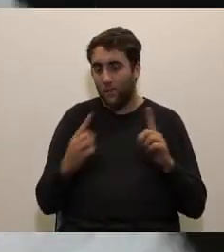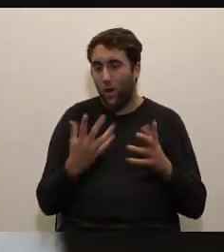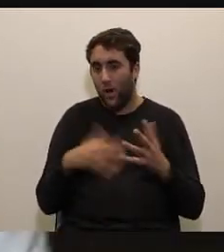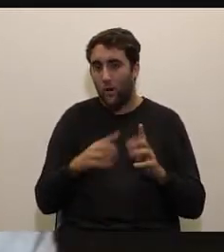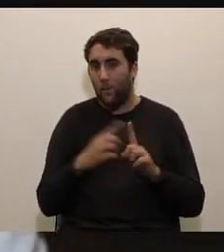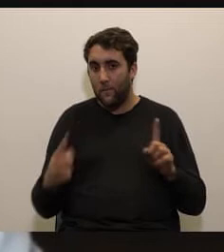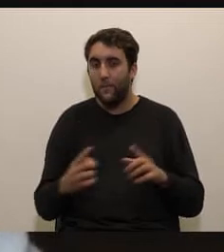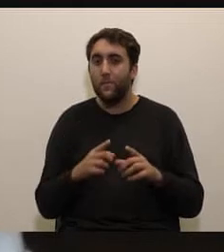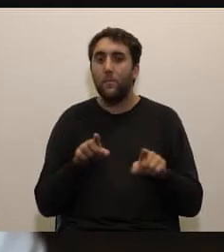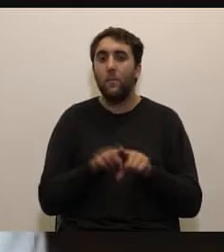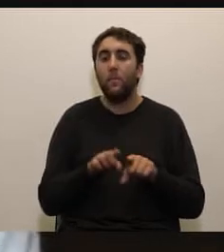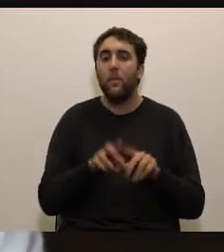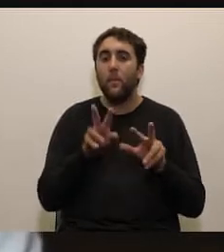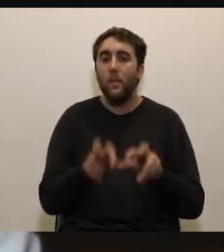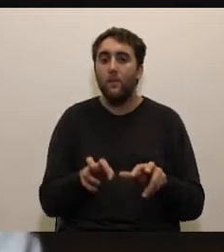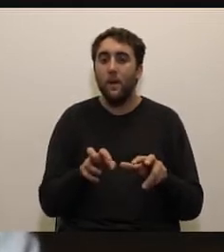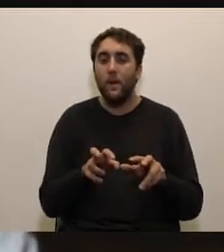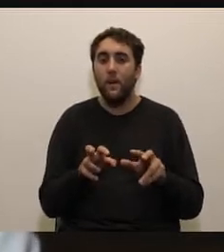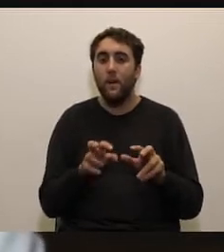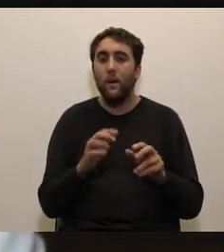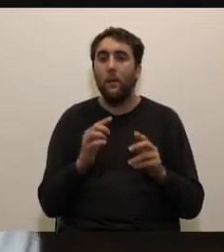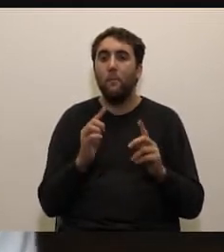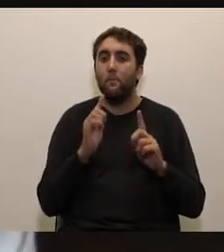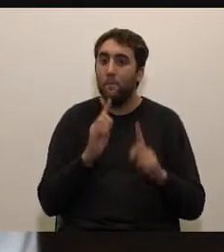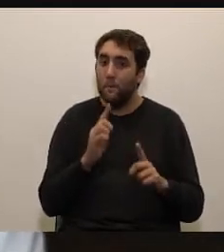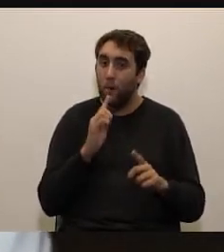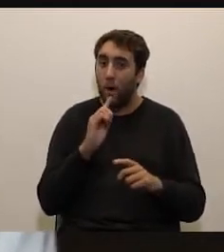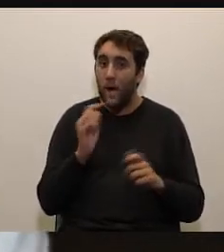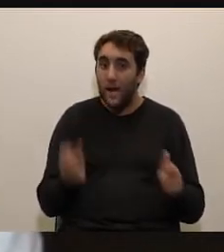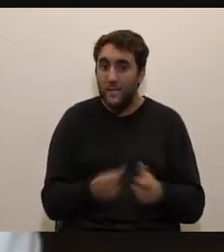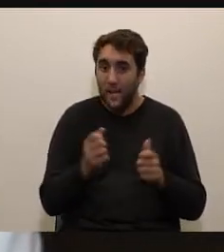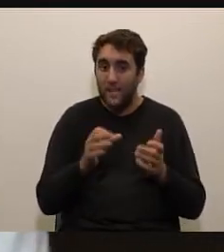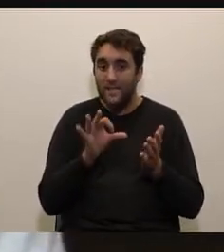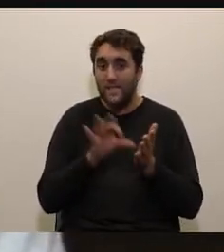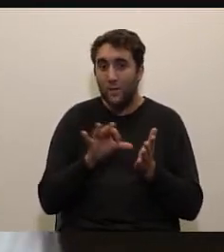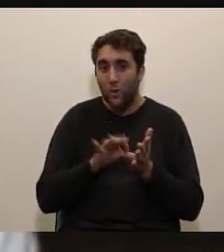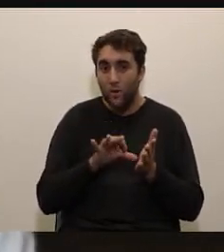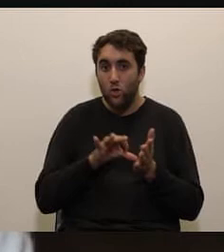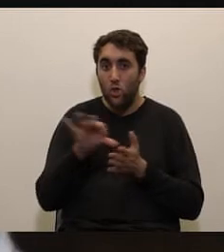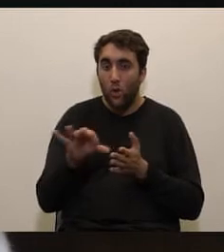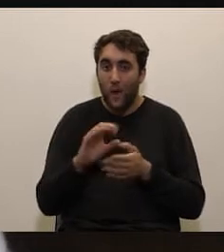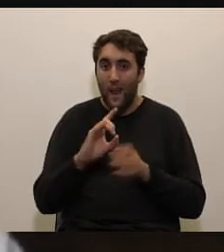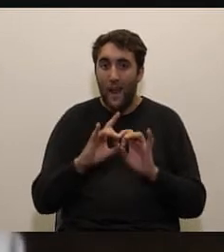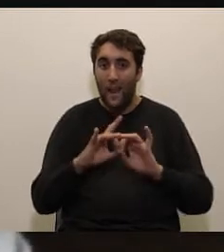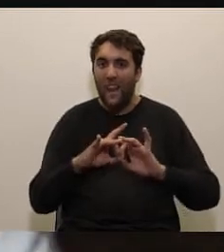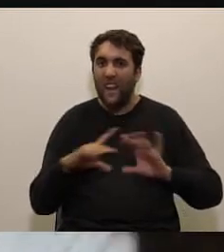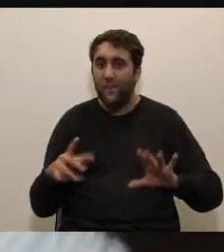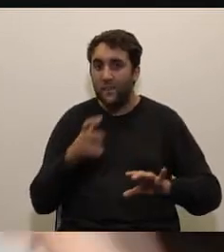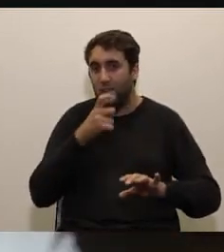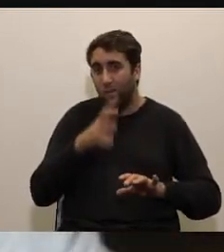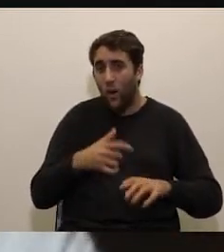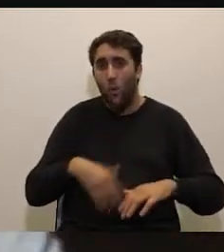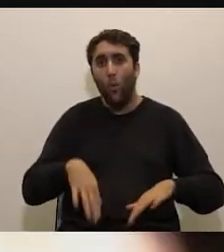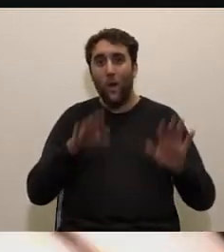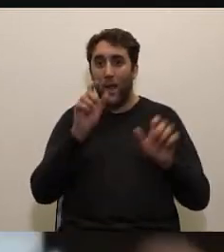del panel, tiene que ver con utilizar y generar lo que se llama software libre, que significa que es software que